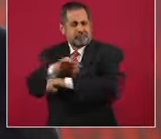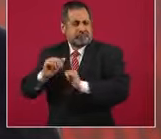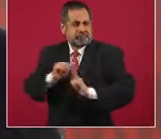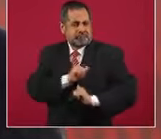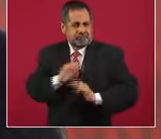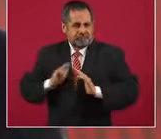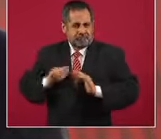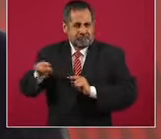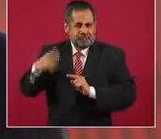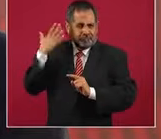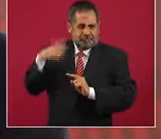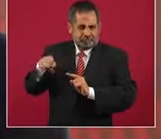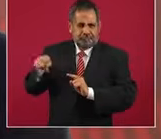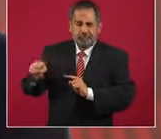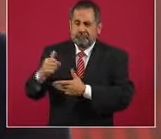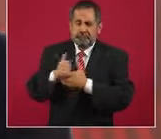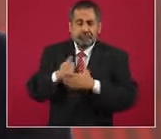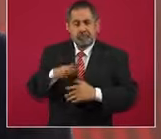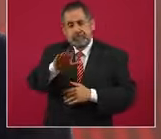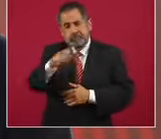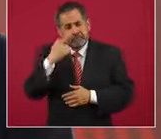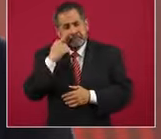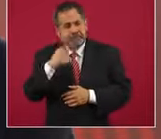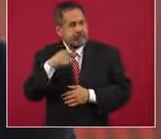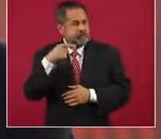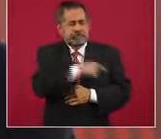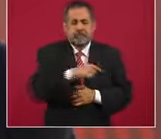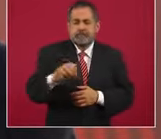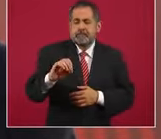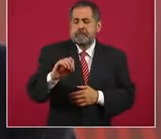militares. Fíjense lo que hizo Odebrecht,